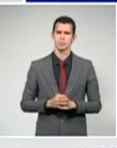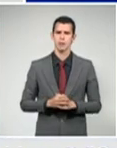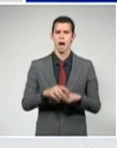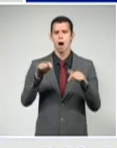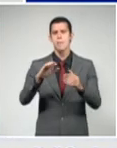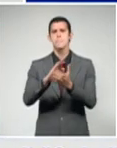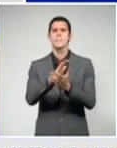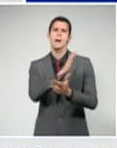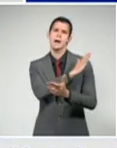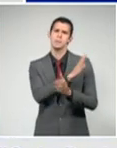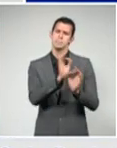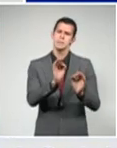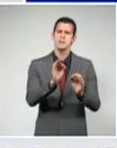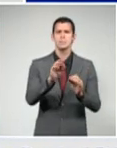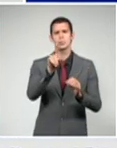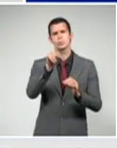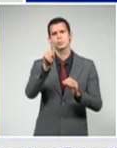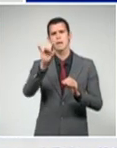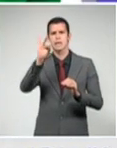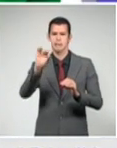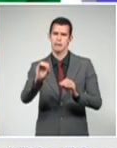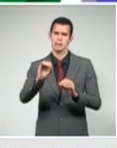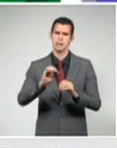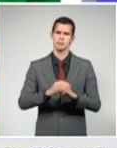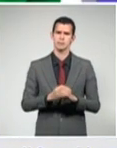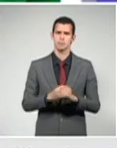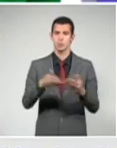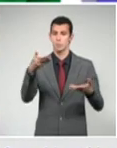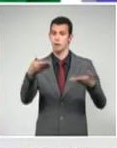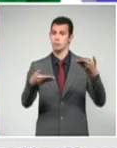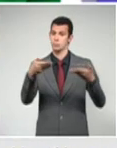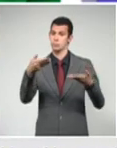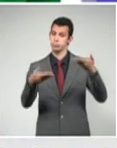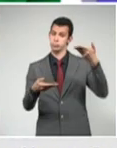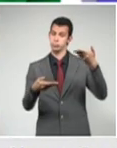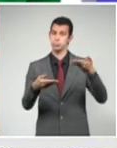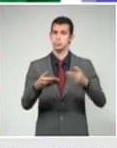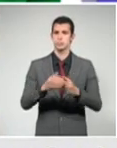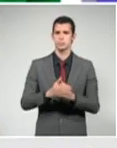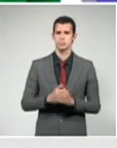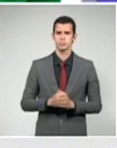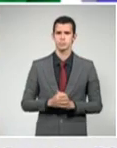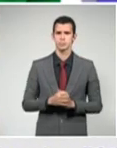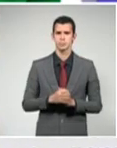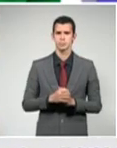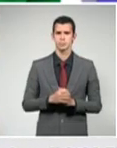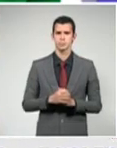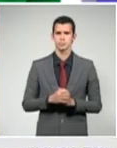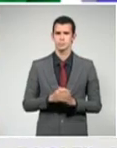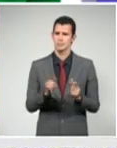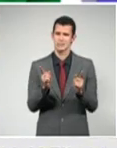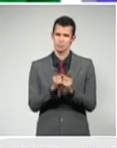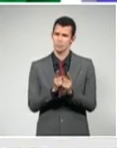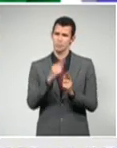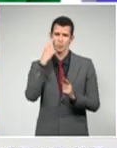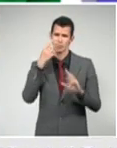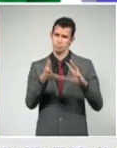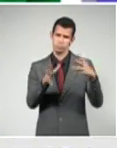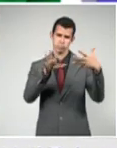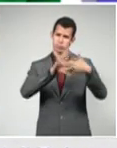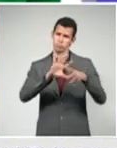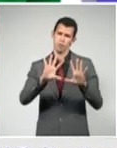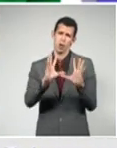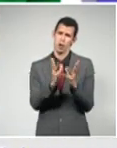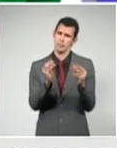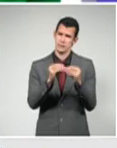ver, muy compleja la situación epidemiológica. Las noticias que informaba Pepe